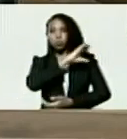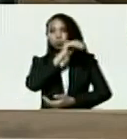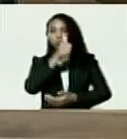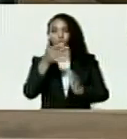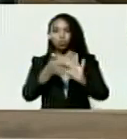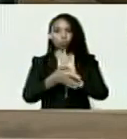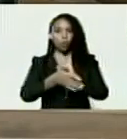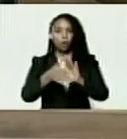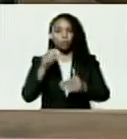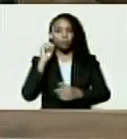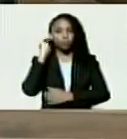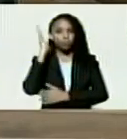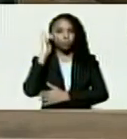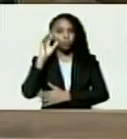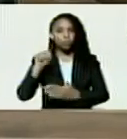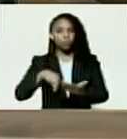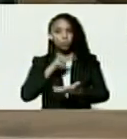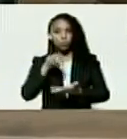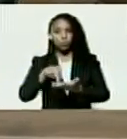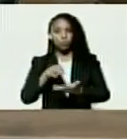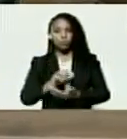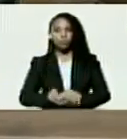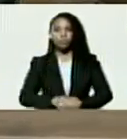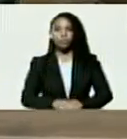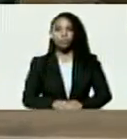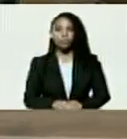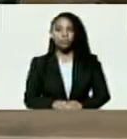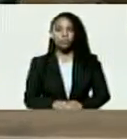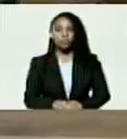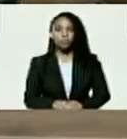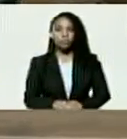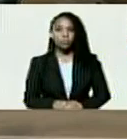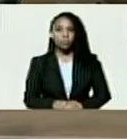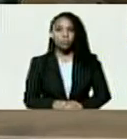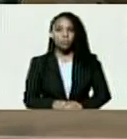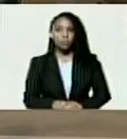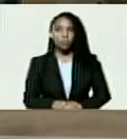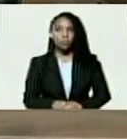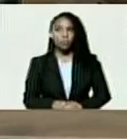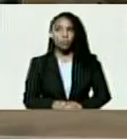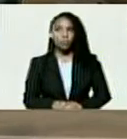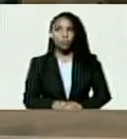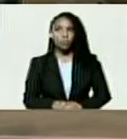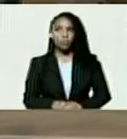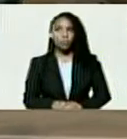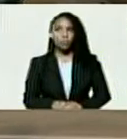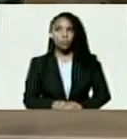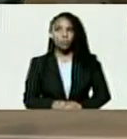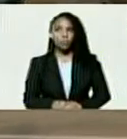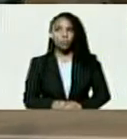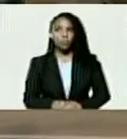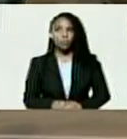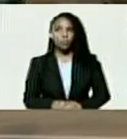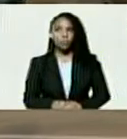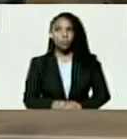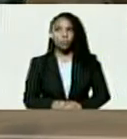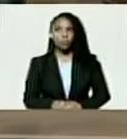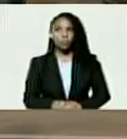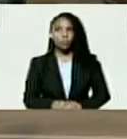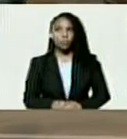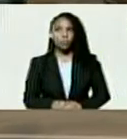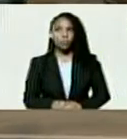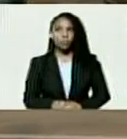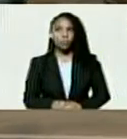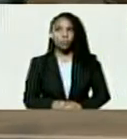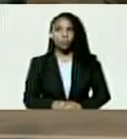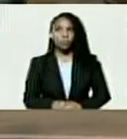Lucrecia González Coronel, ciudadana Liliana Coromoto González Guache, ciudadano Eugenio González Martínez,